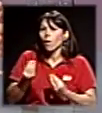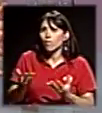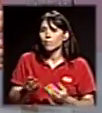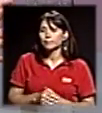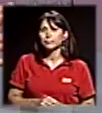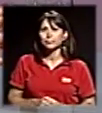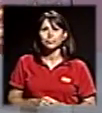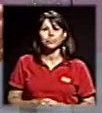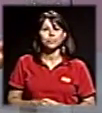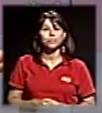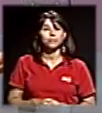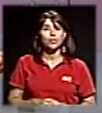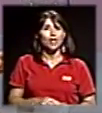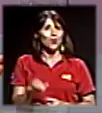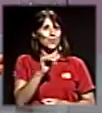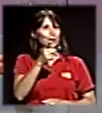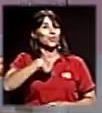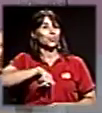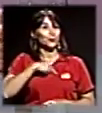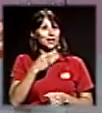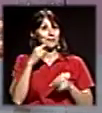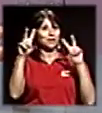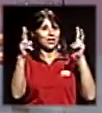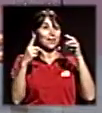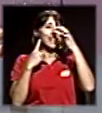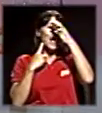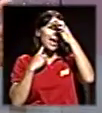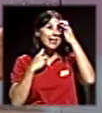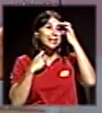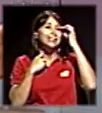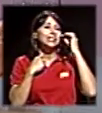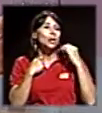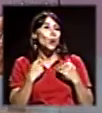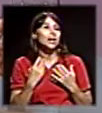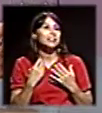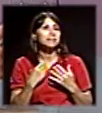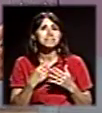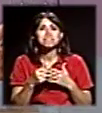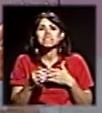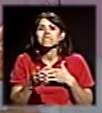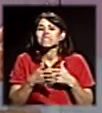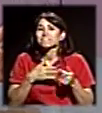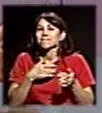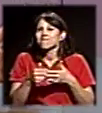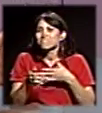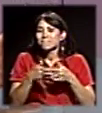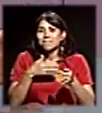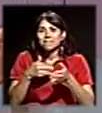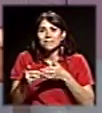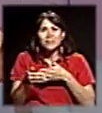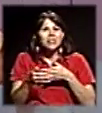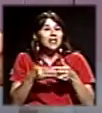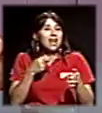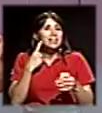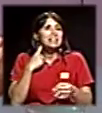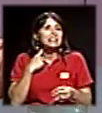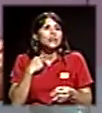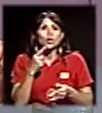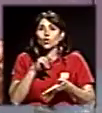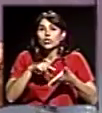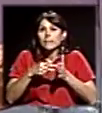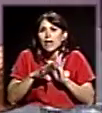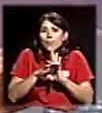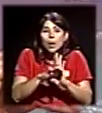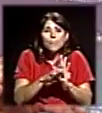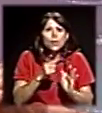sí como decimos en adicciones de la que sea no No necesariamente tiene que ser una adicción a sustancia